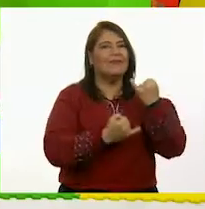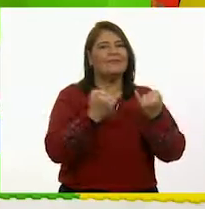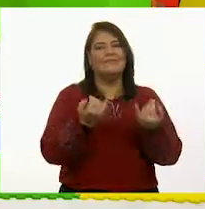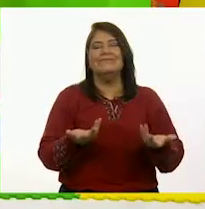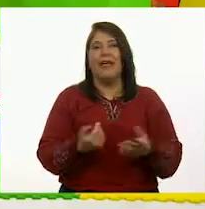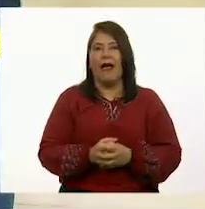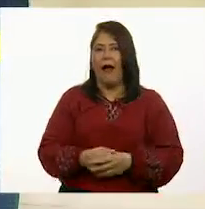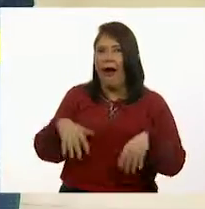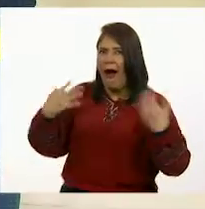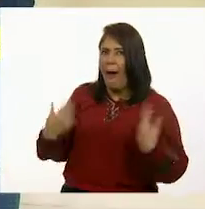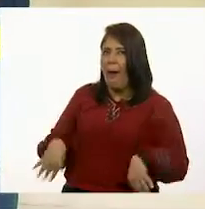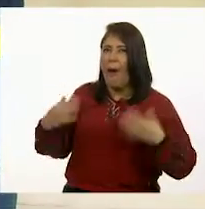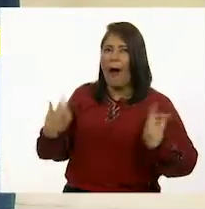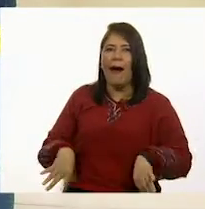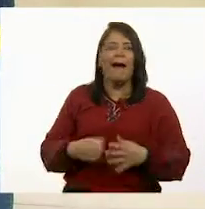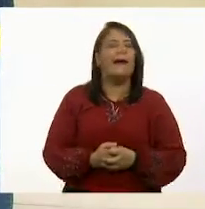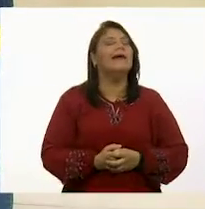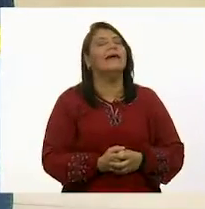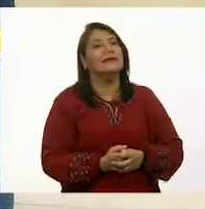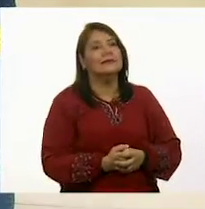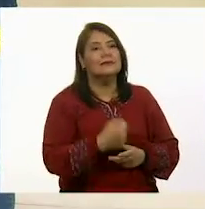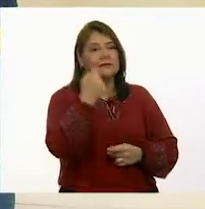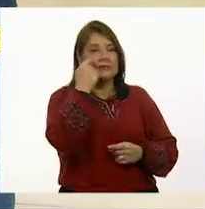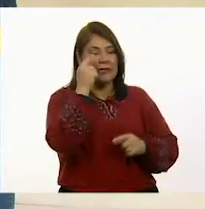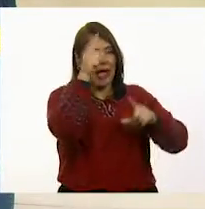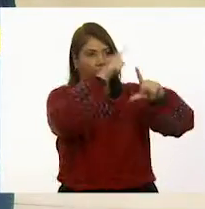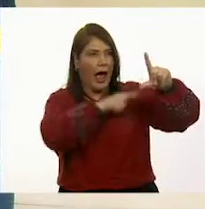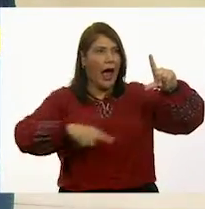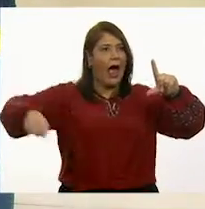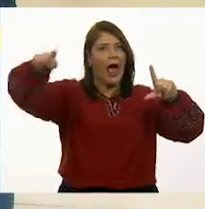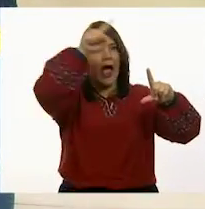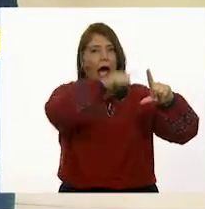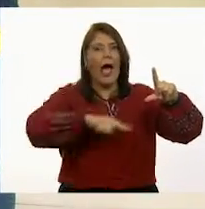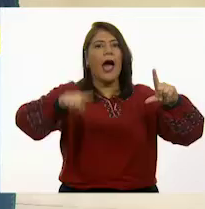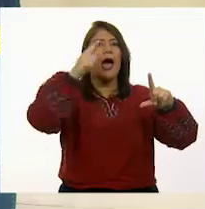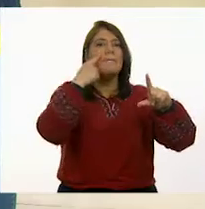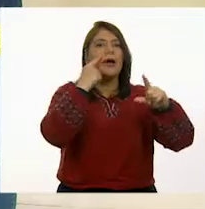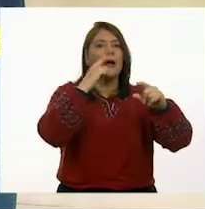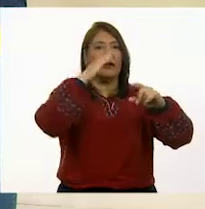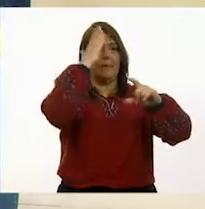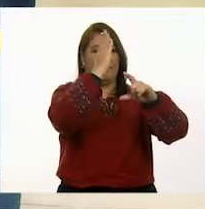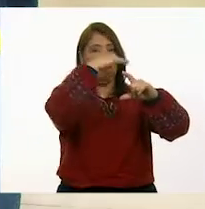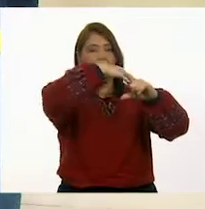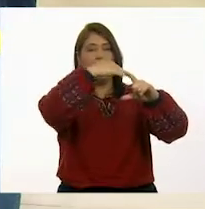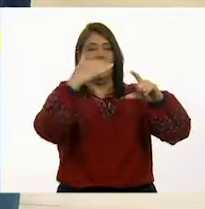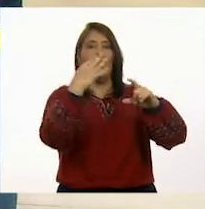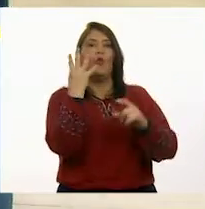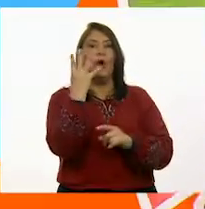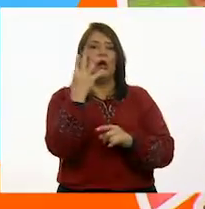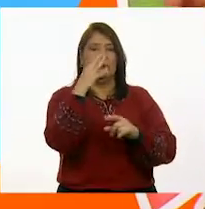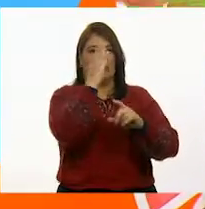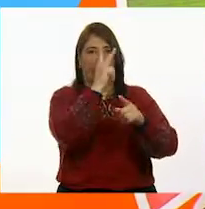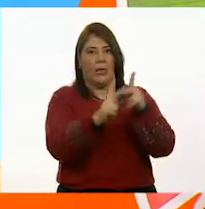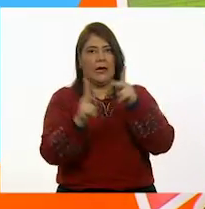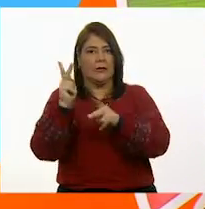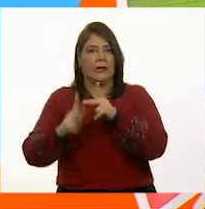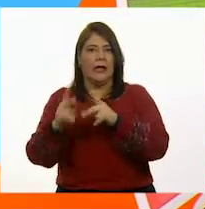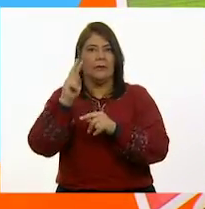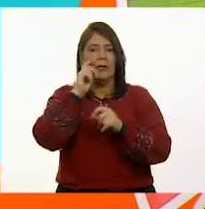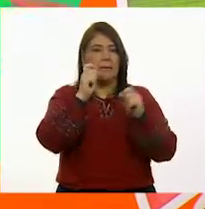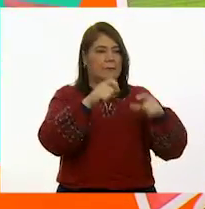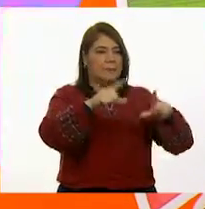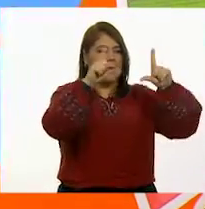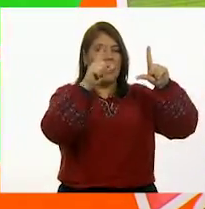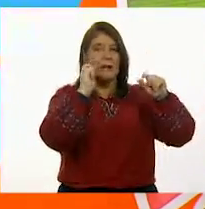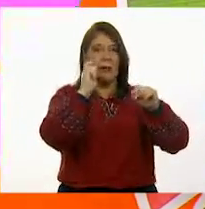¡Wow! La ruleta está dividida en 4 secciones con imágenes. Para